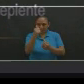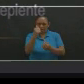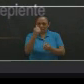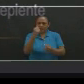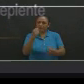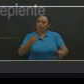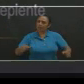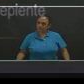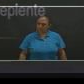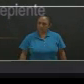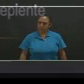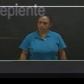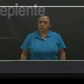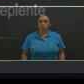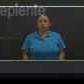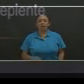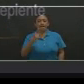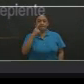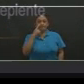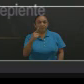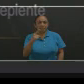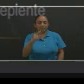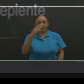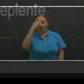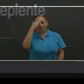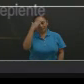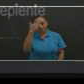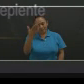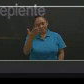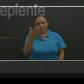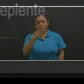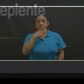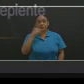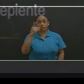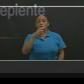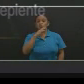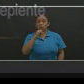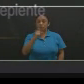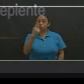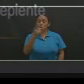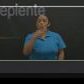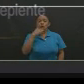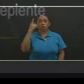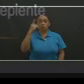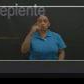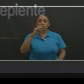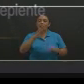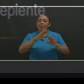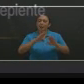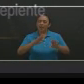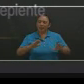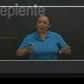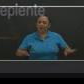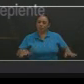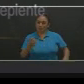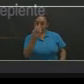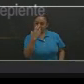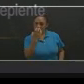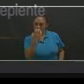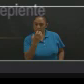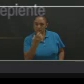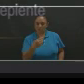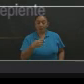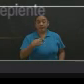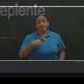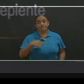castigo. Mire, gracias que Dios es un Dios lento para la ira. Por eso